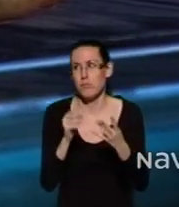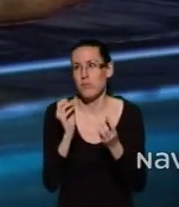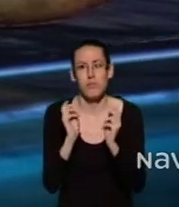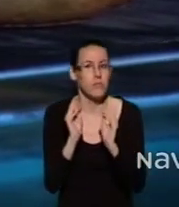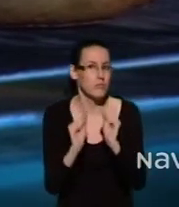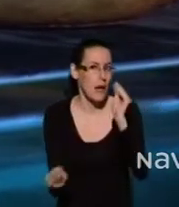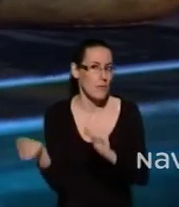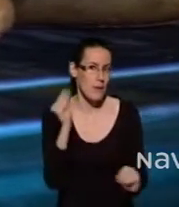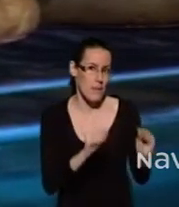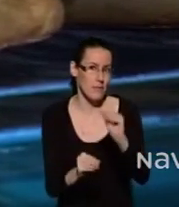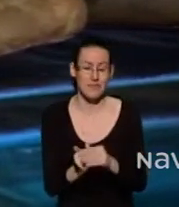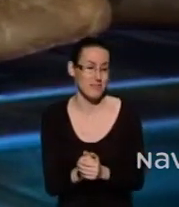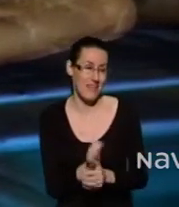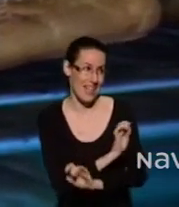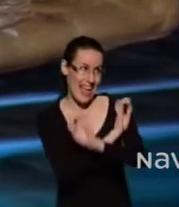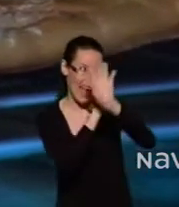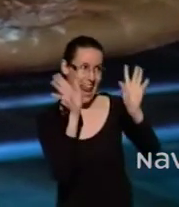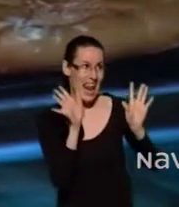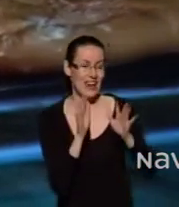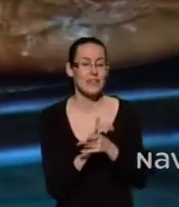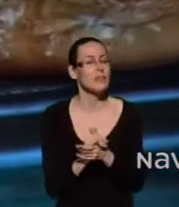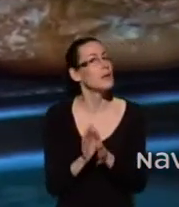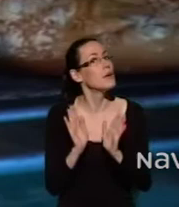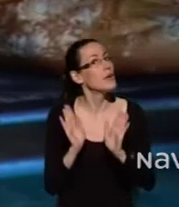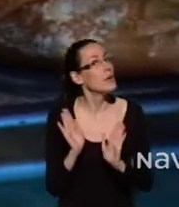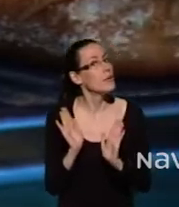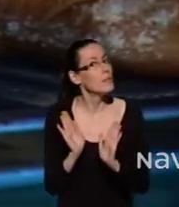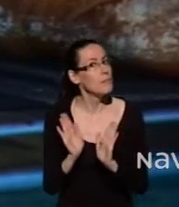Vamos, que lo has dejado claro. Sí, pero eso no quiere decir